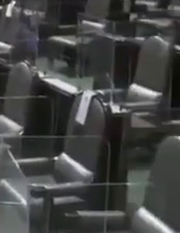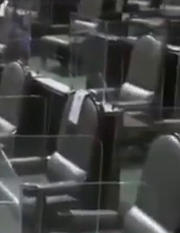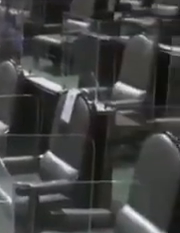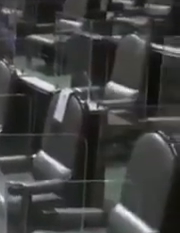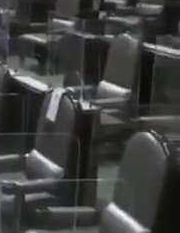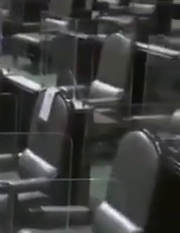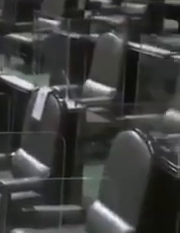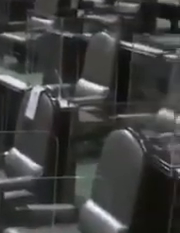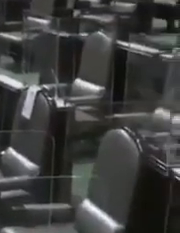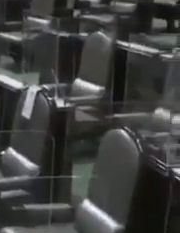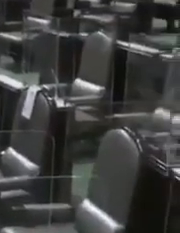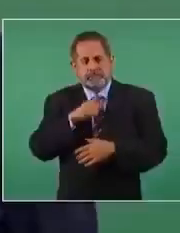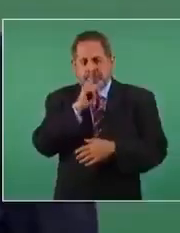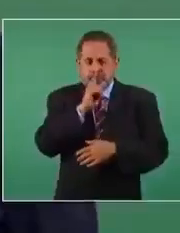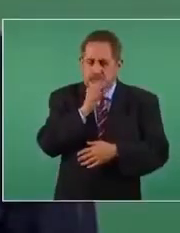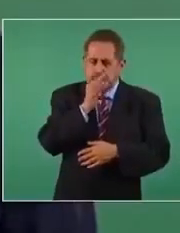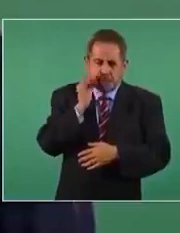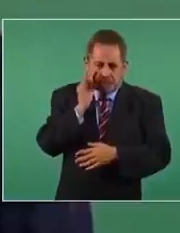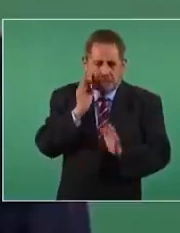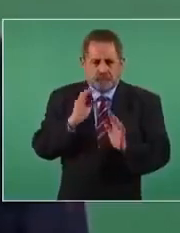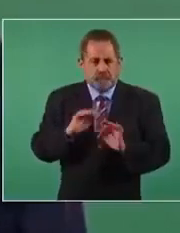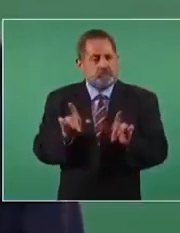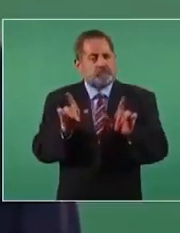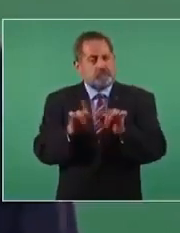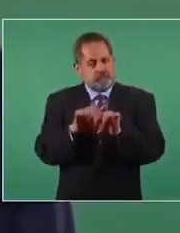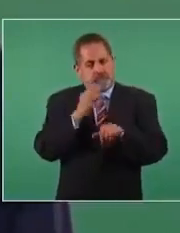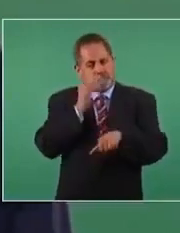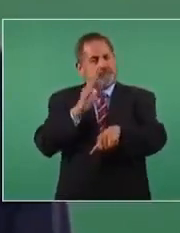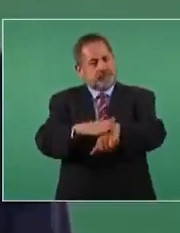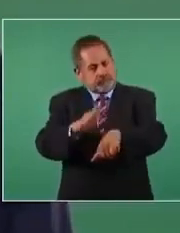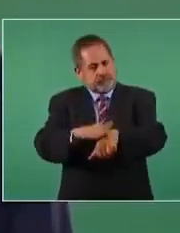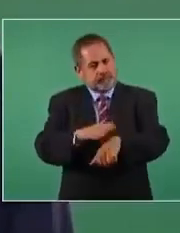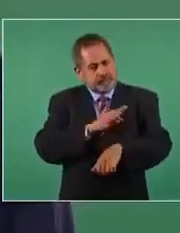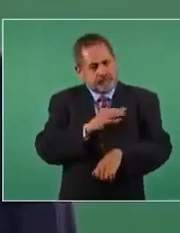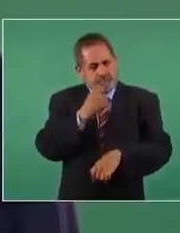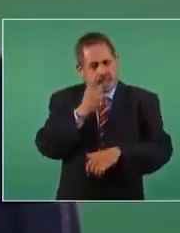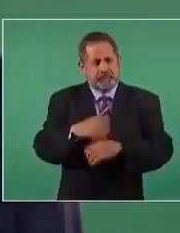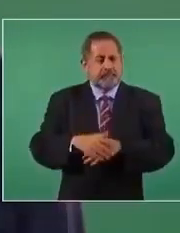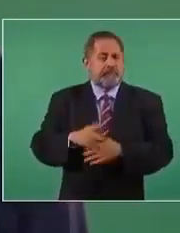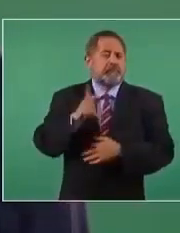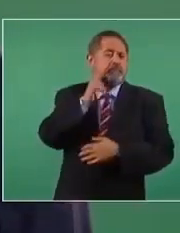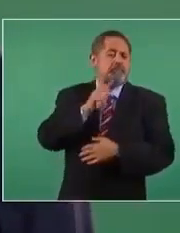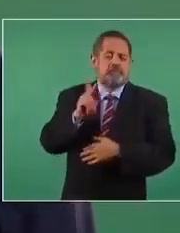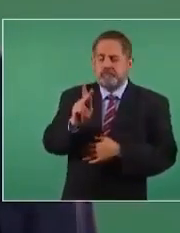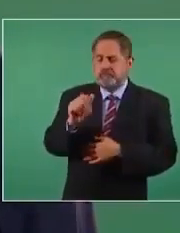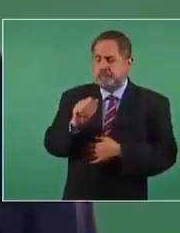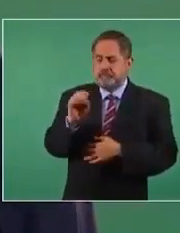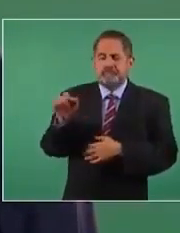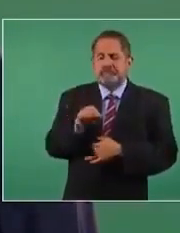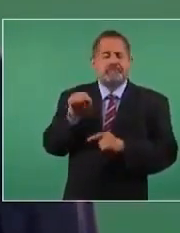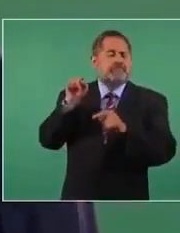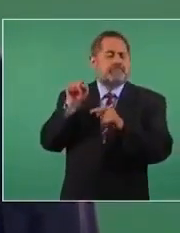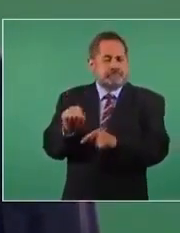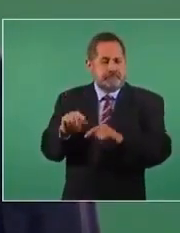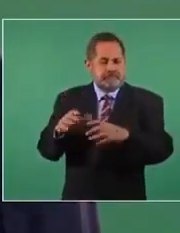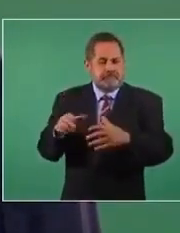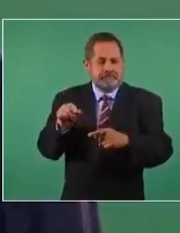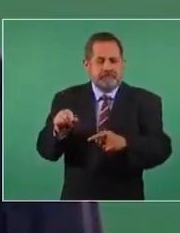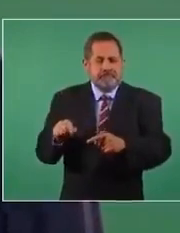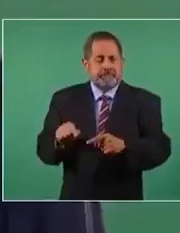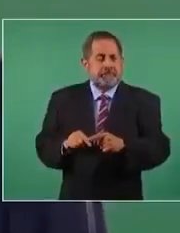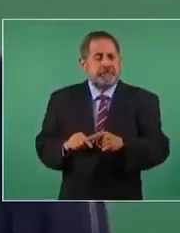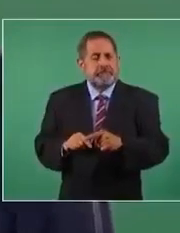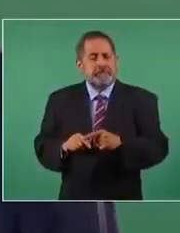no permite dar criterios de certeza y de objetividad para el elector, que puede prestar a